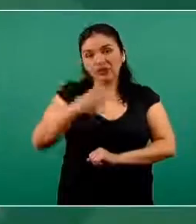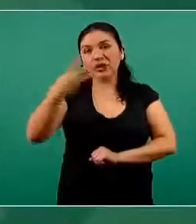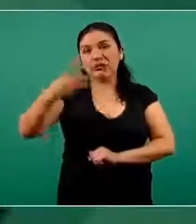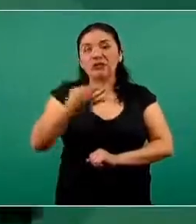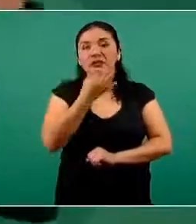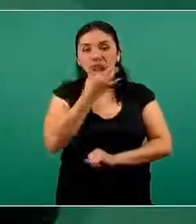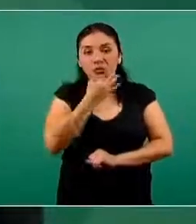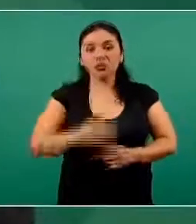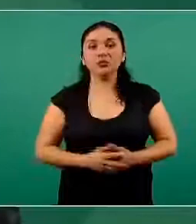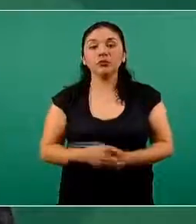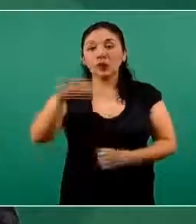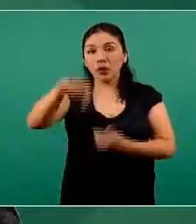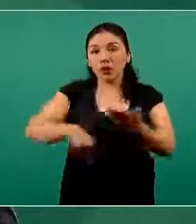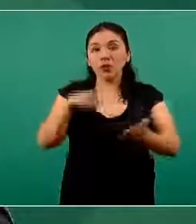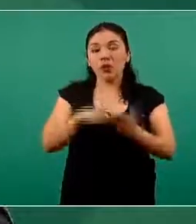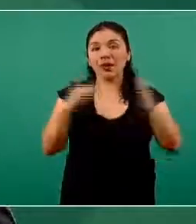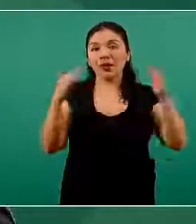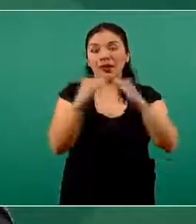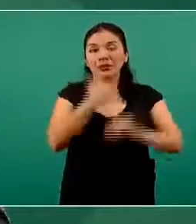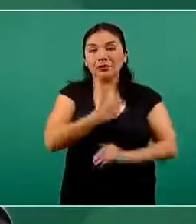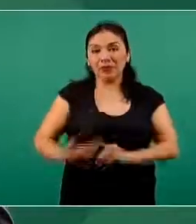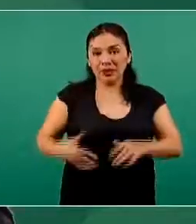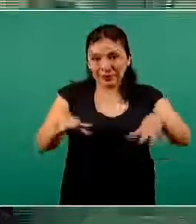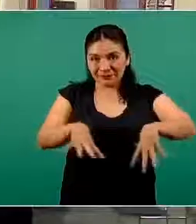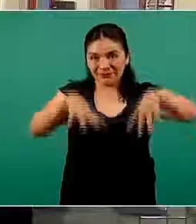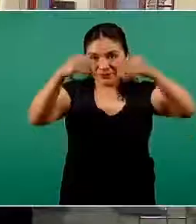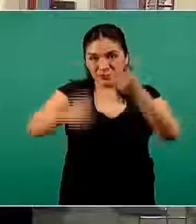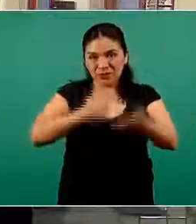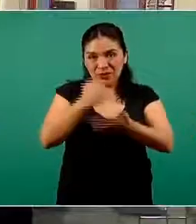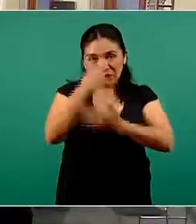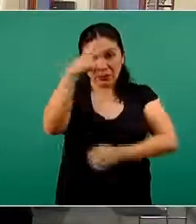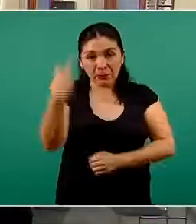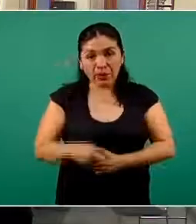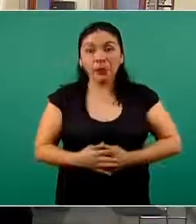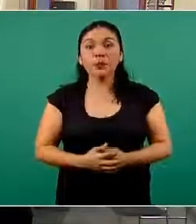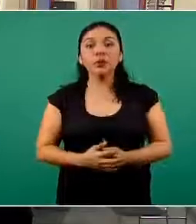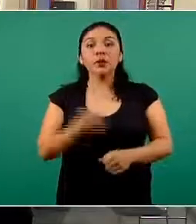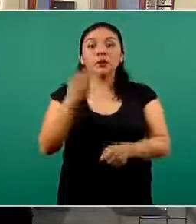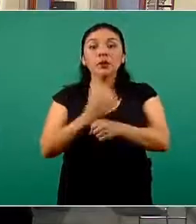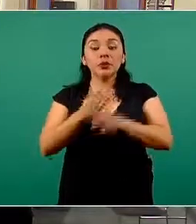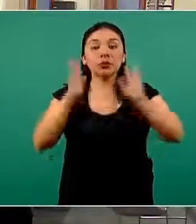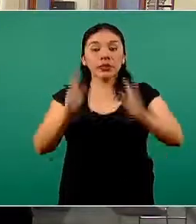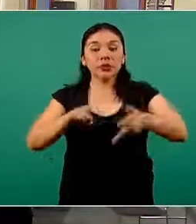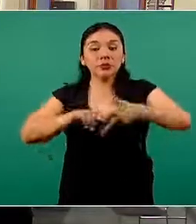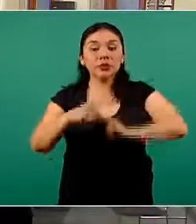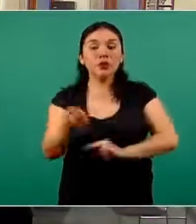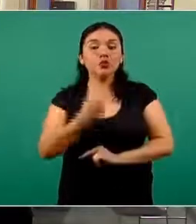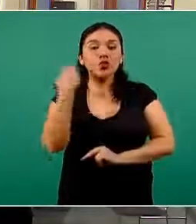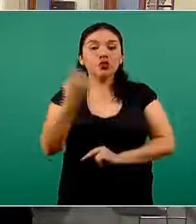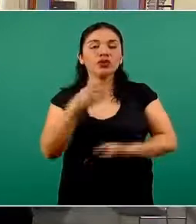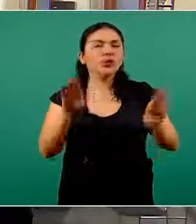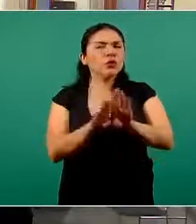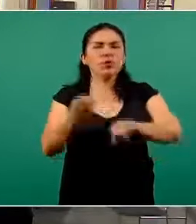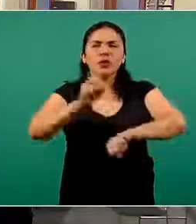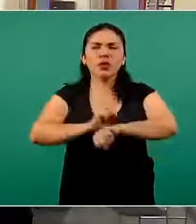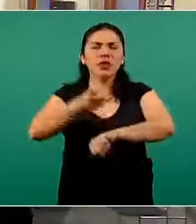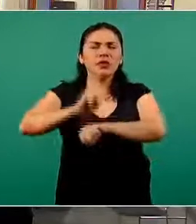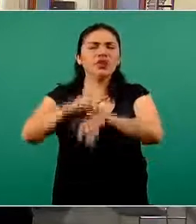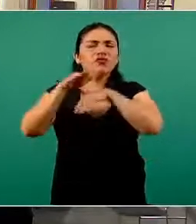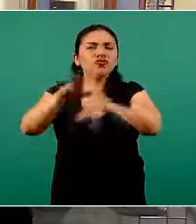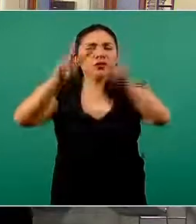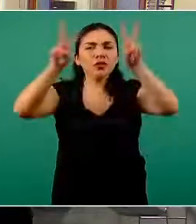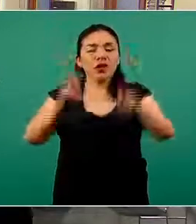19:03. Estamos en el Palacio Nacional, en la Ciudad de México, y vamos a iniciar la conferencia de prensa diaria